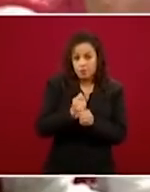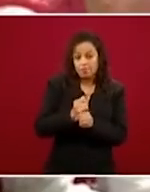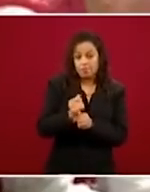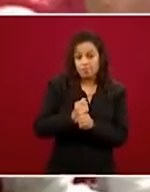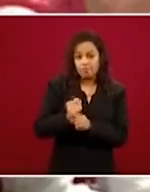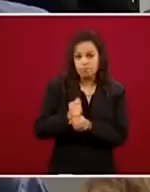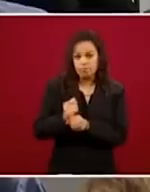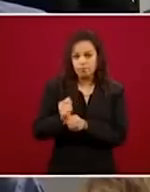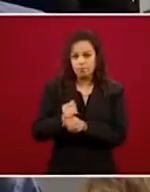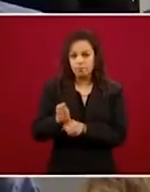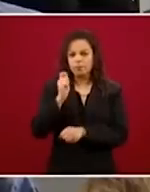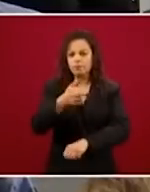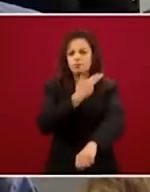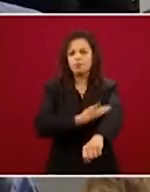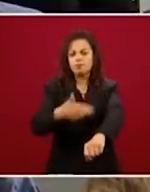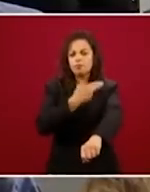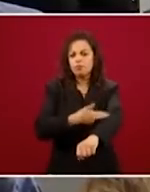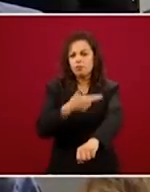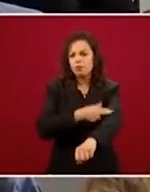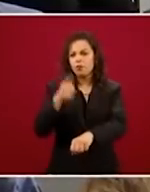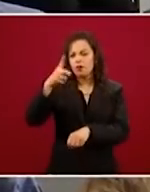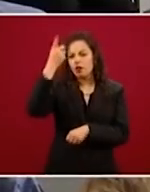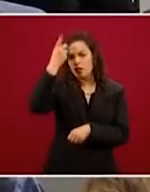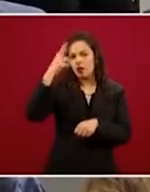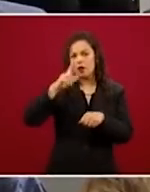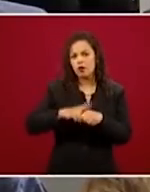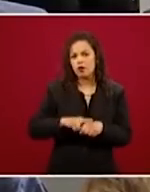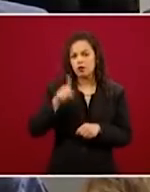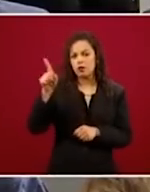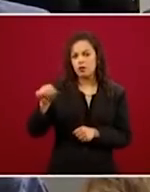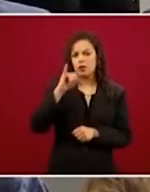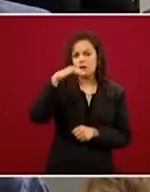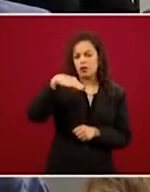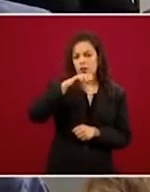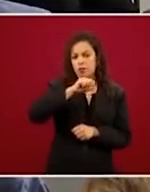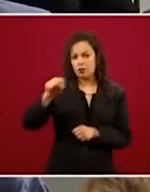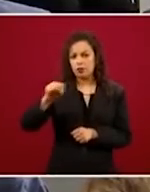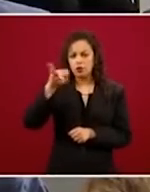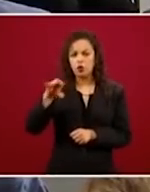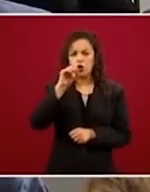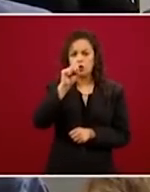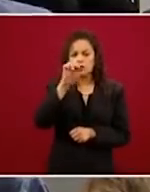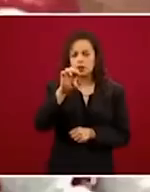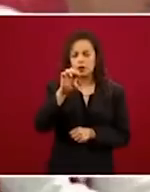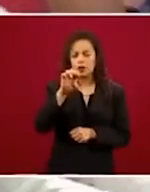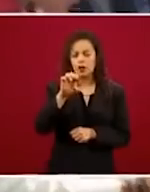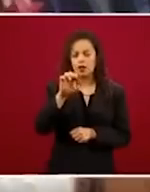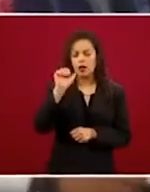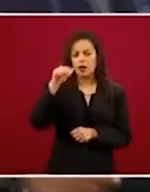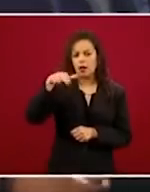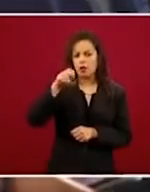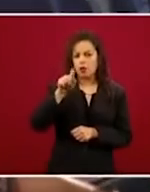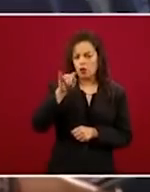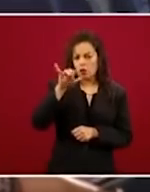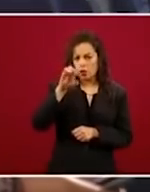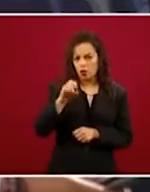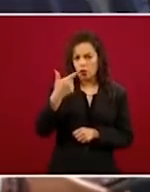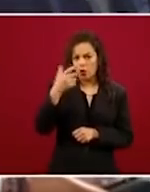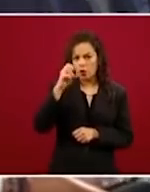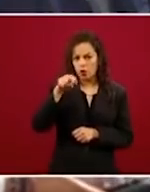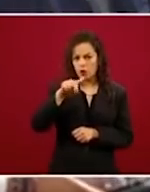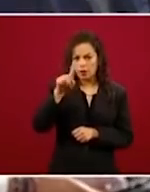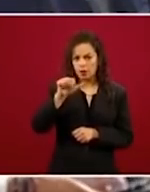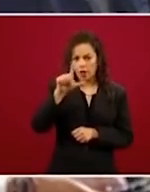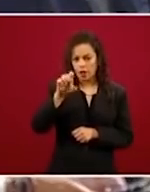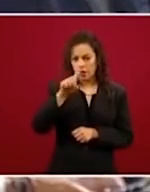gestiones de los directores del instituto mexicano del seguro social josé antonio gonzález